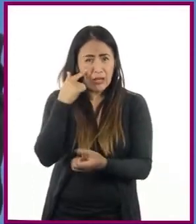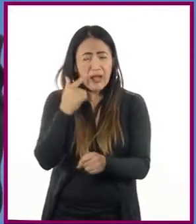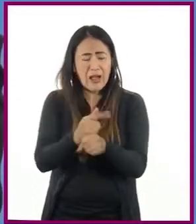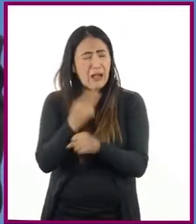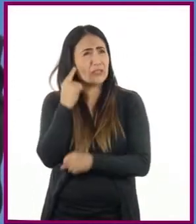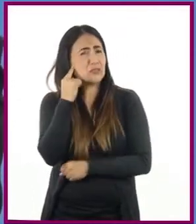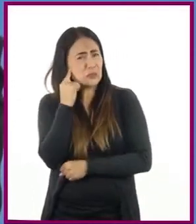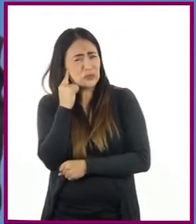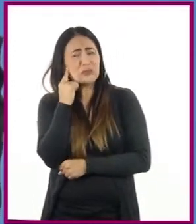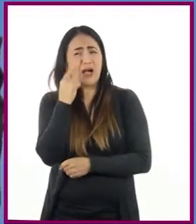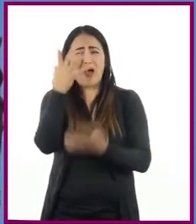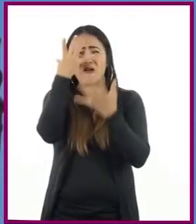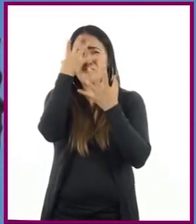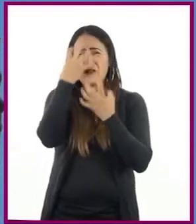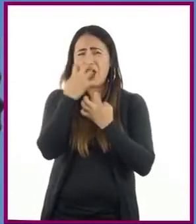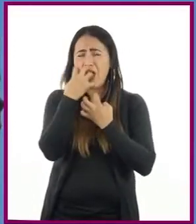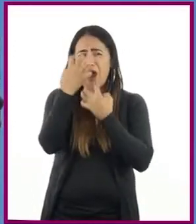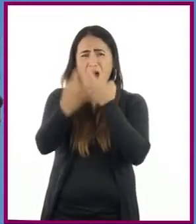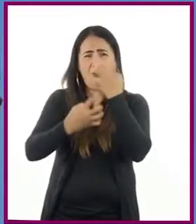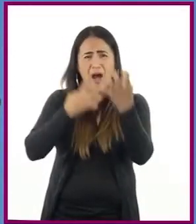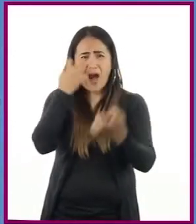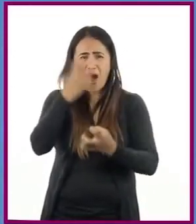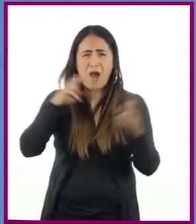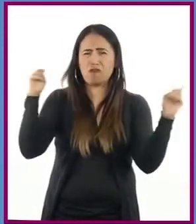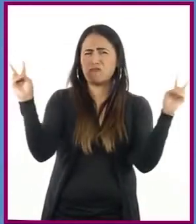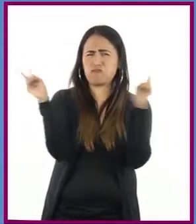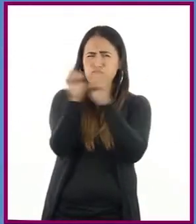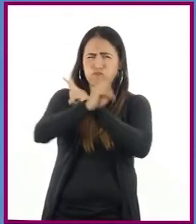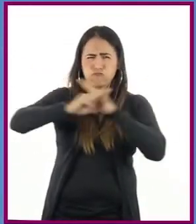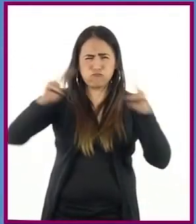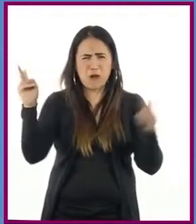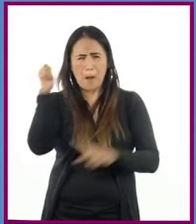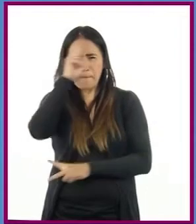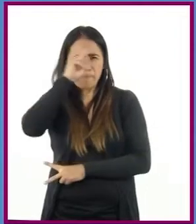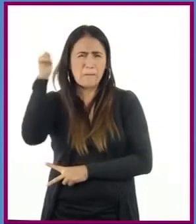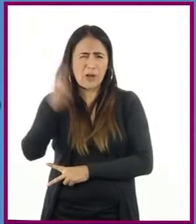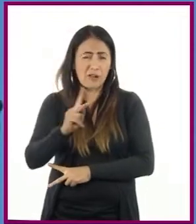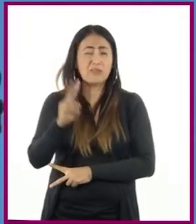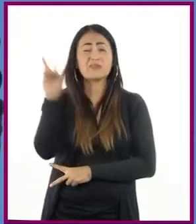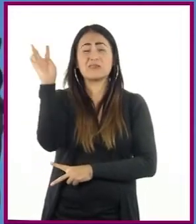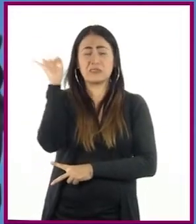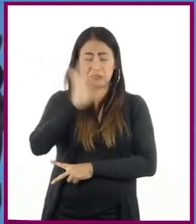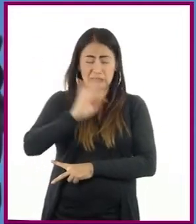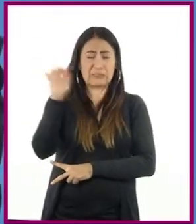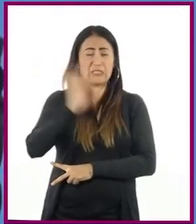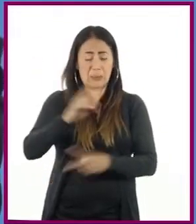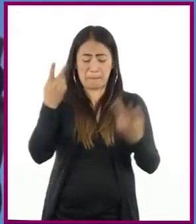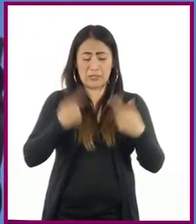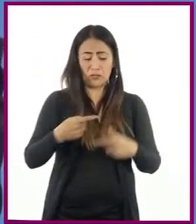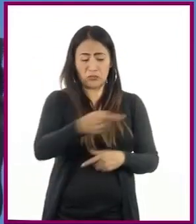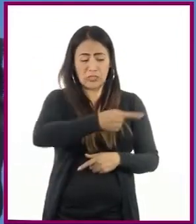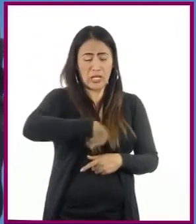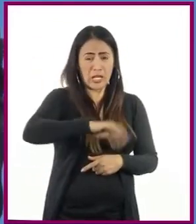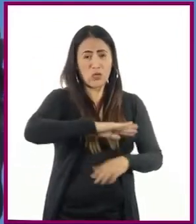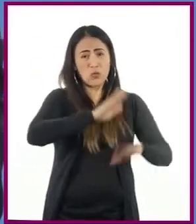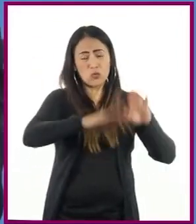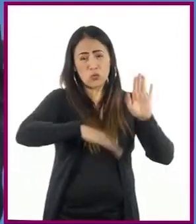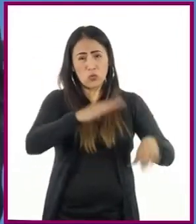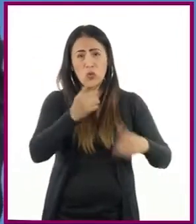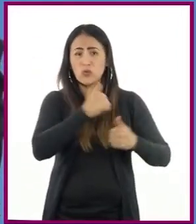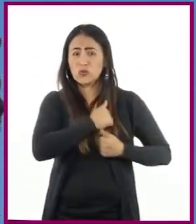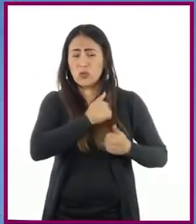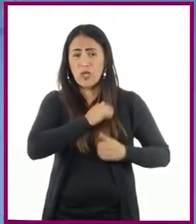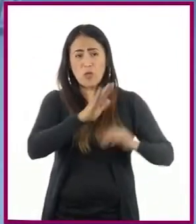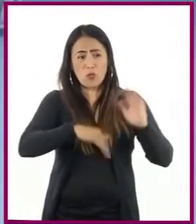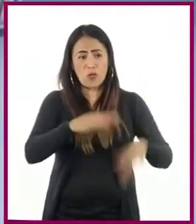susurros, los gritos arrastrados por el viento. Quizá fueran realmente las voces de las almas en pena de los soldados